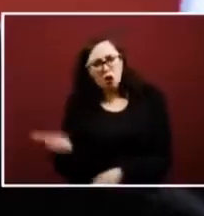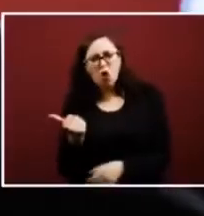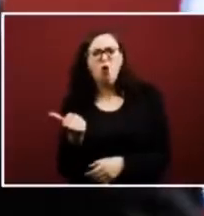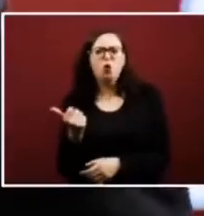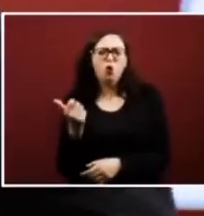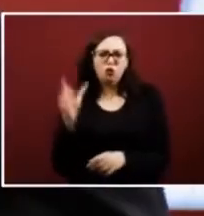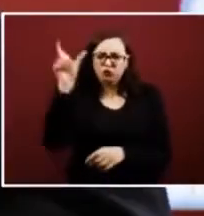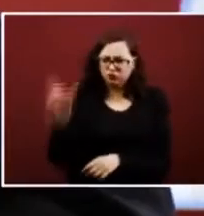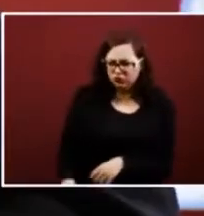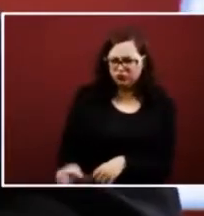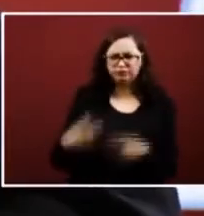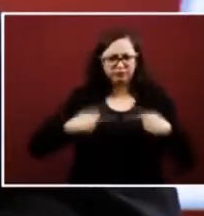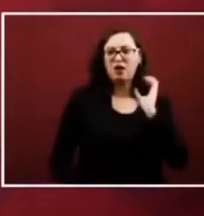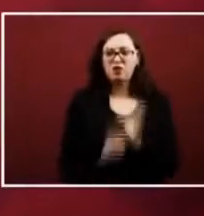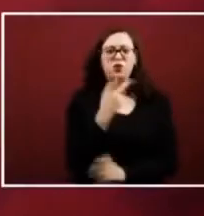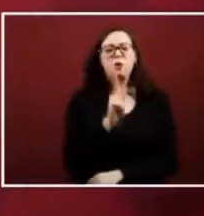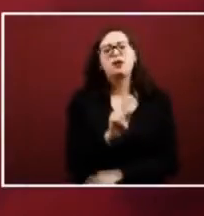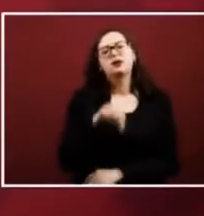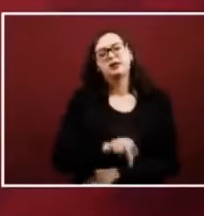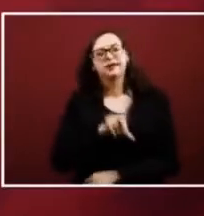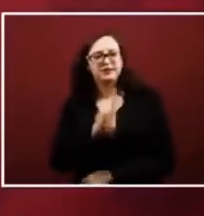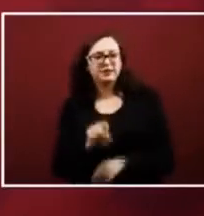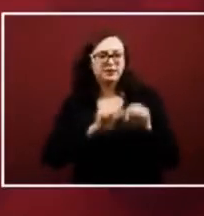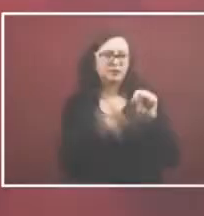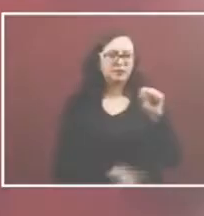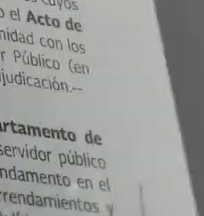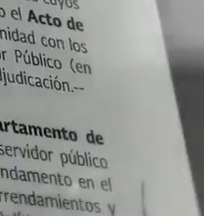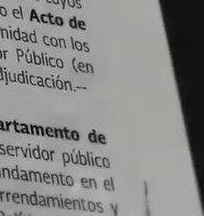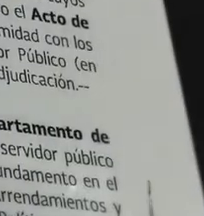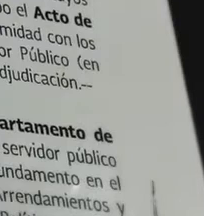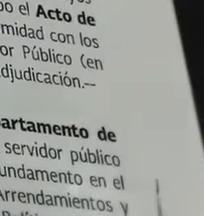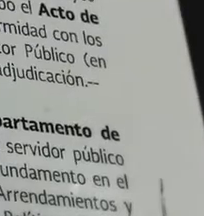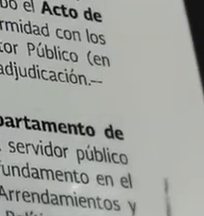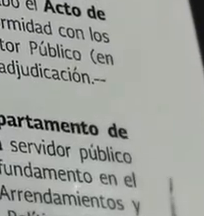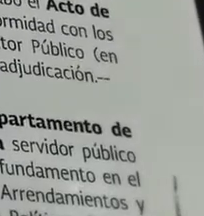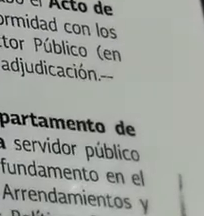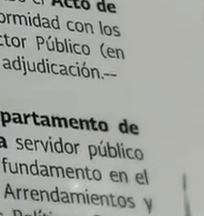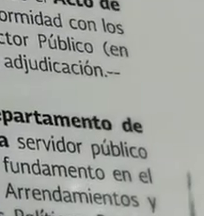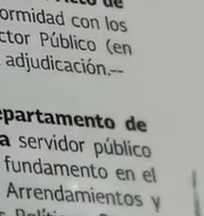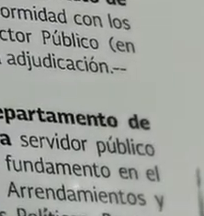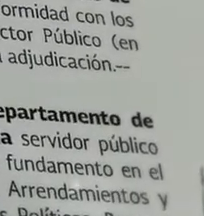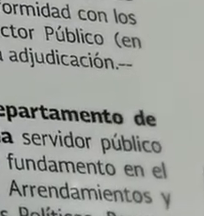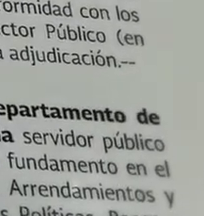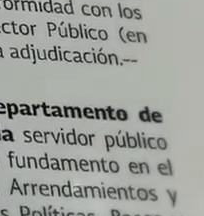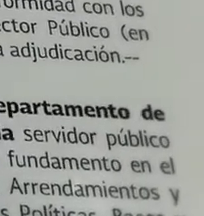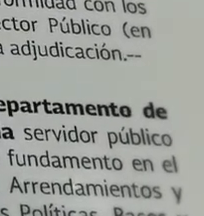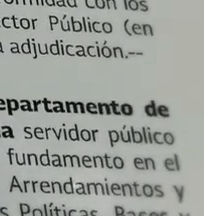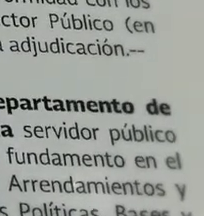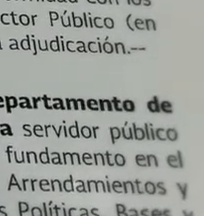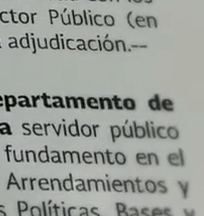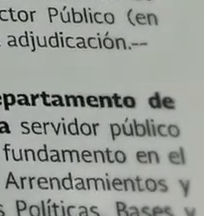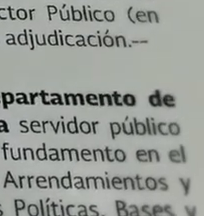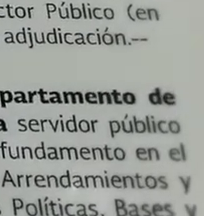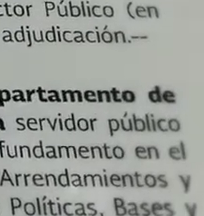renuncia de Germán Martínez, asumió la dirección general del IMSS. Fue la delegación del IMSS en Puebla la primera entidad